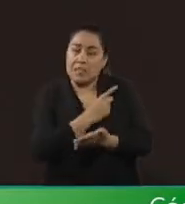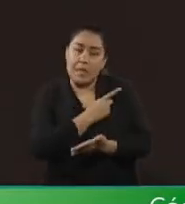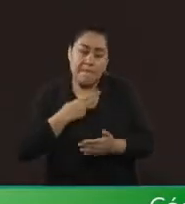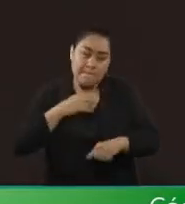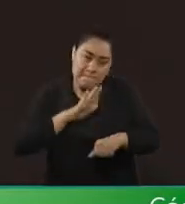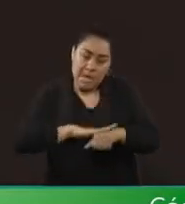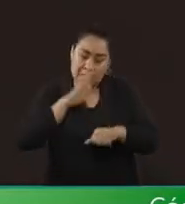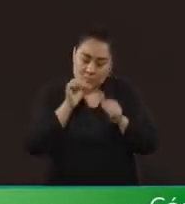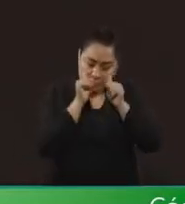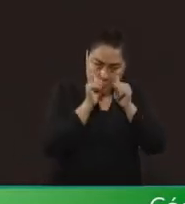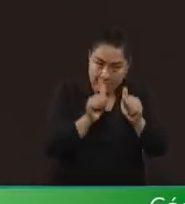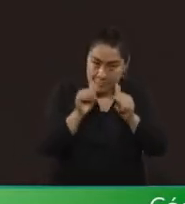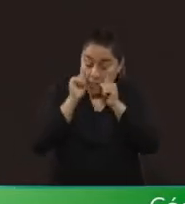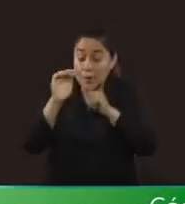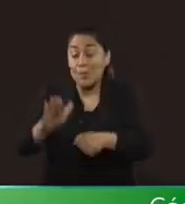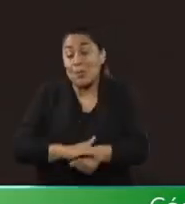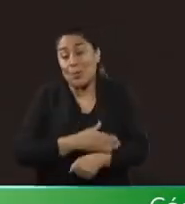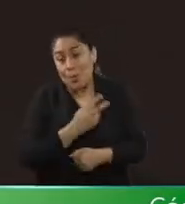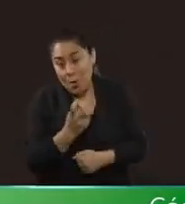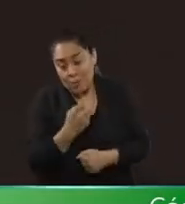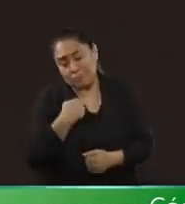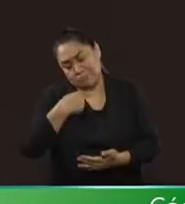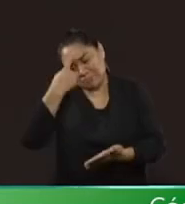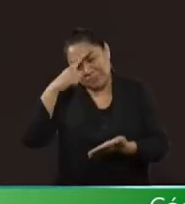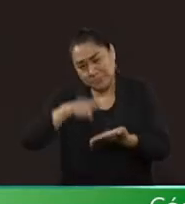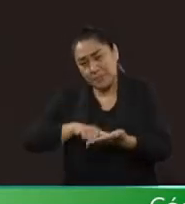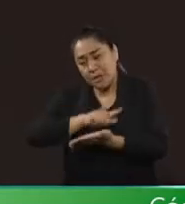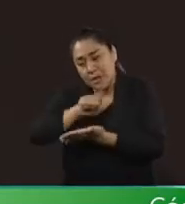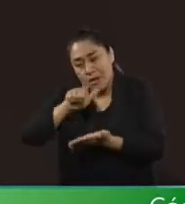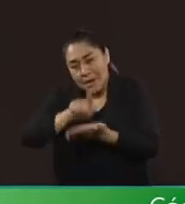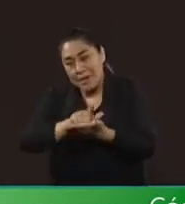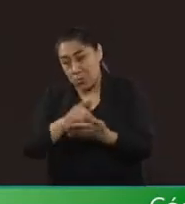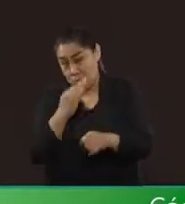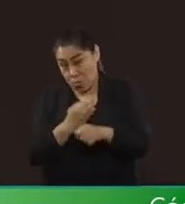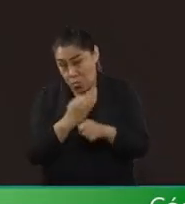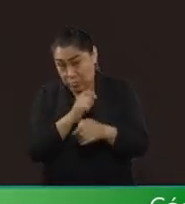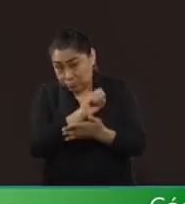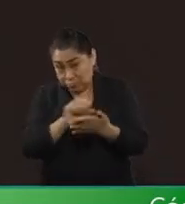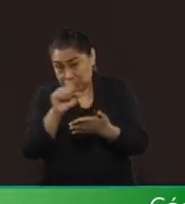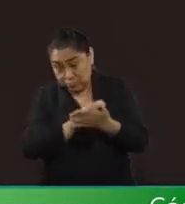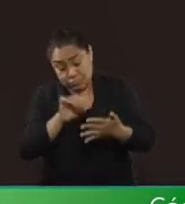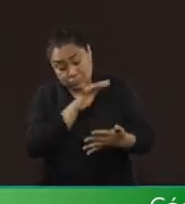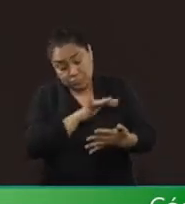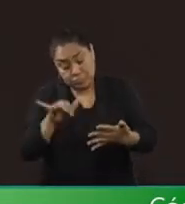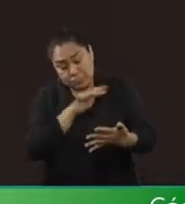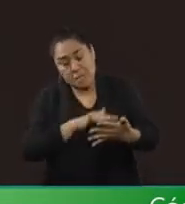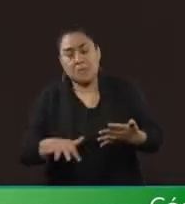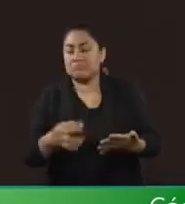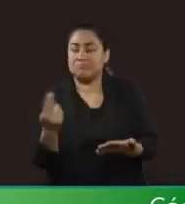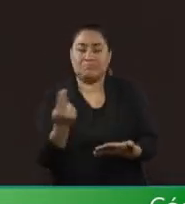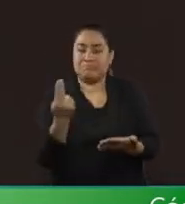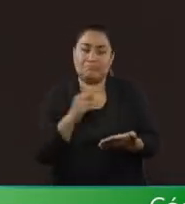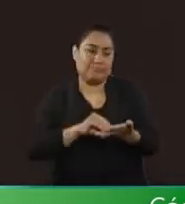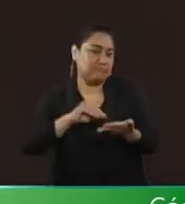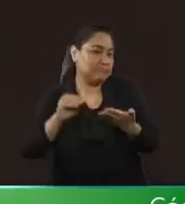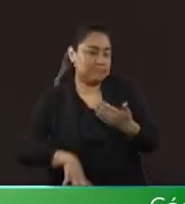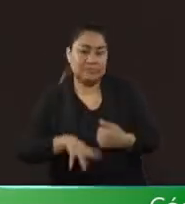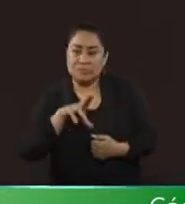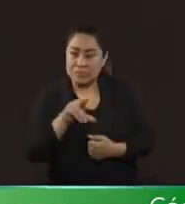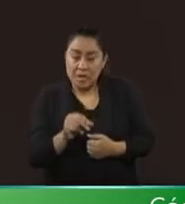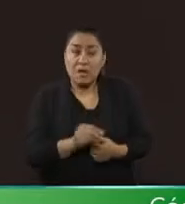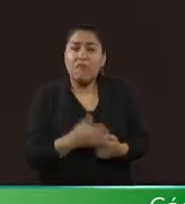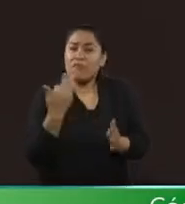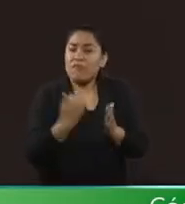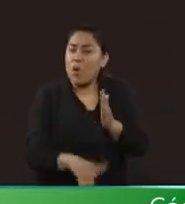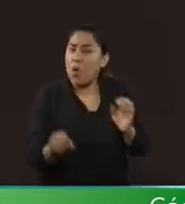miras. Por esta razón, creemos que esta reforma en los términos en los que está planteada tendría que rechazarse, y más cuando no